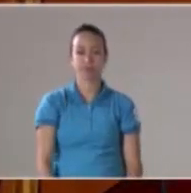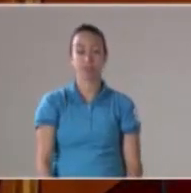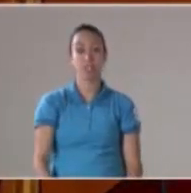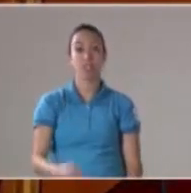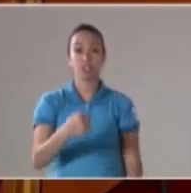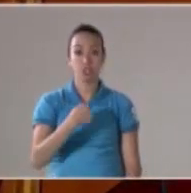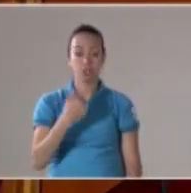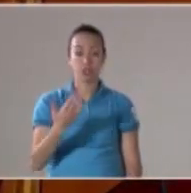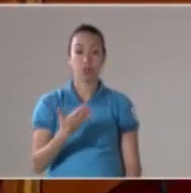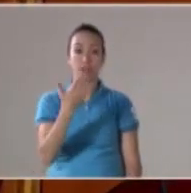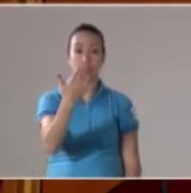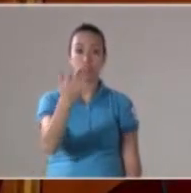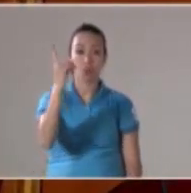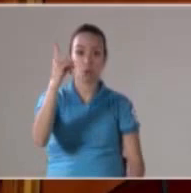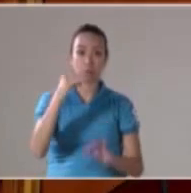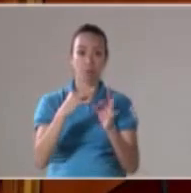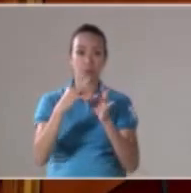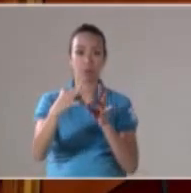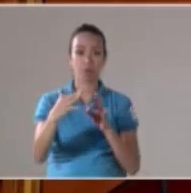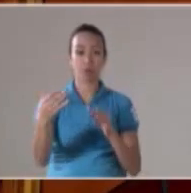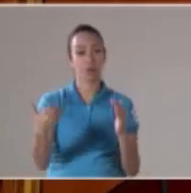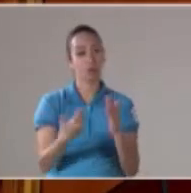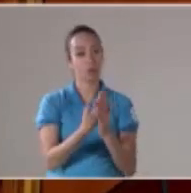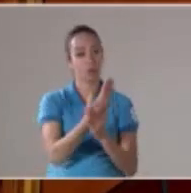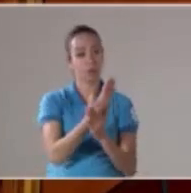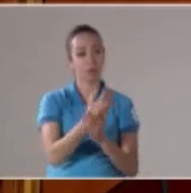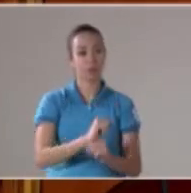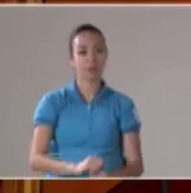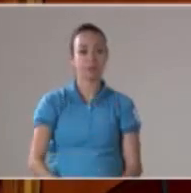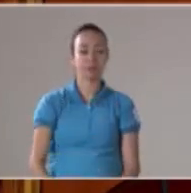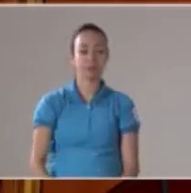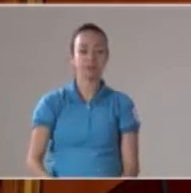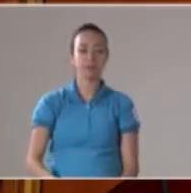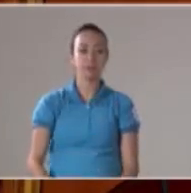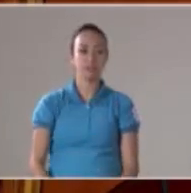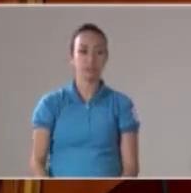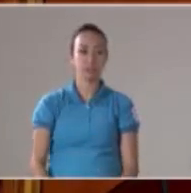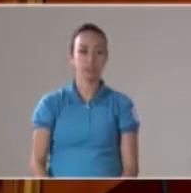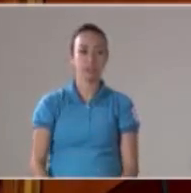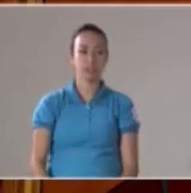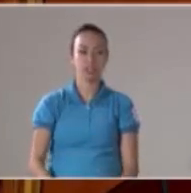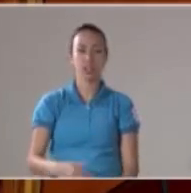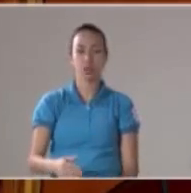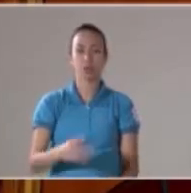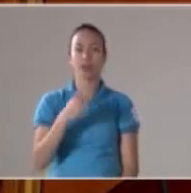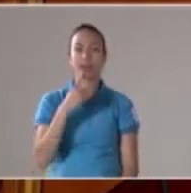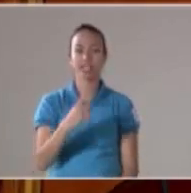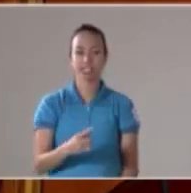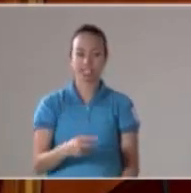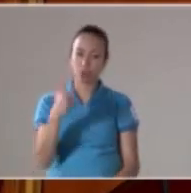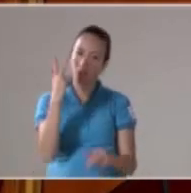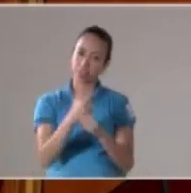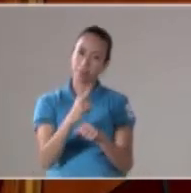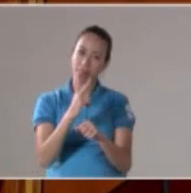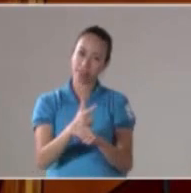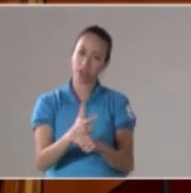y te voy a dar un pueblo nuevo. Les voy a decir chapines, les voy a decir, porque esos sí son